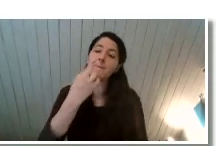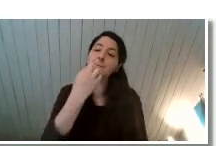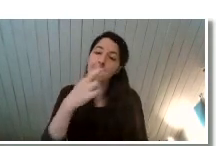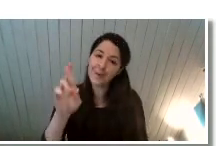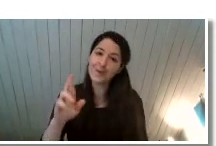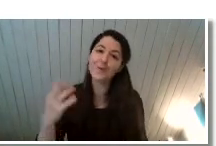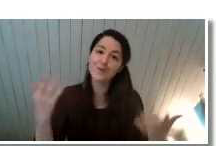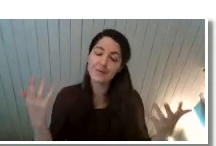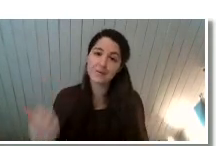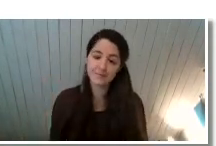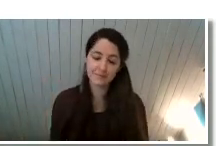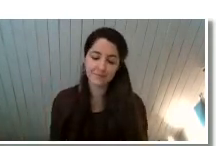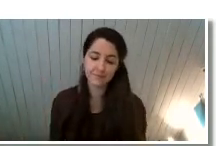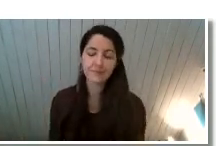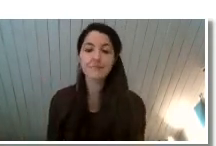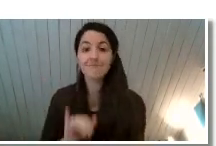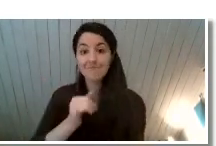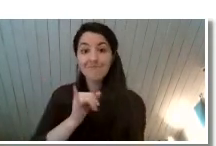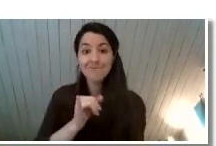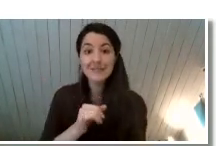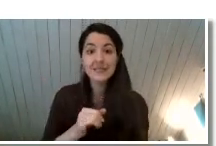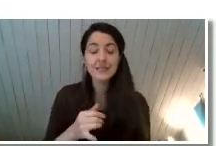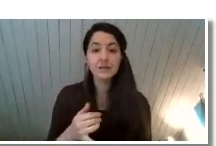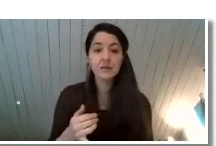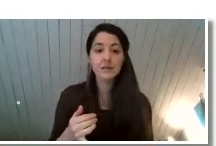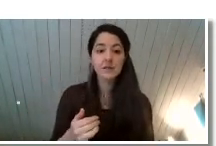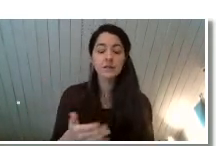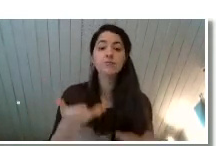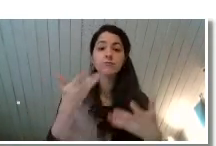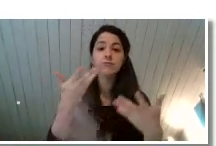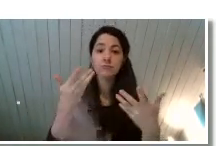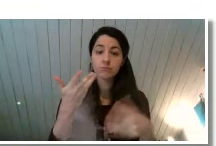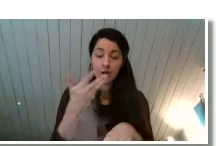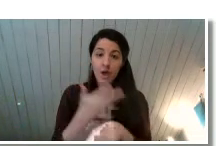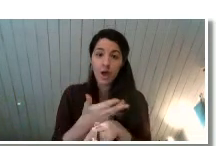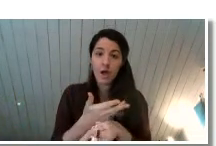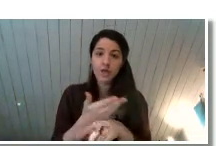en estudios que se han hecho en diferentes poblaciones,